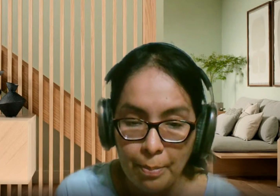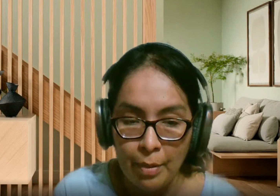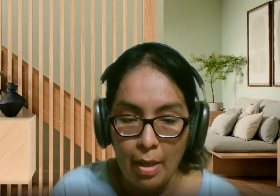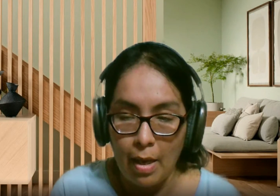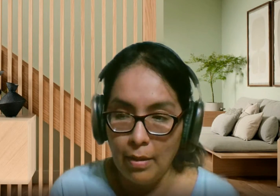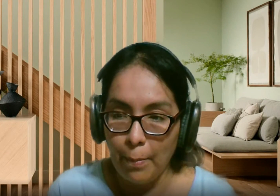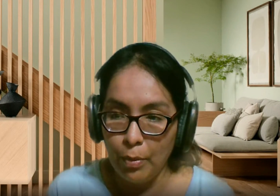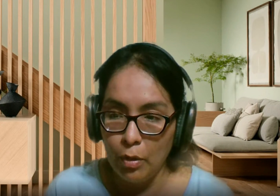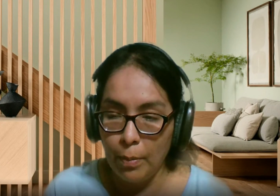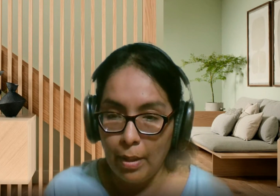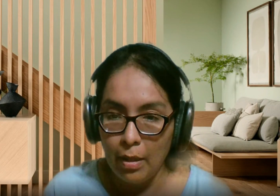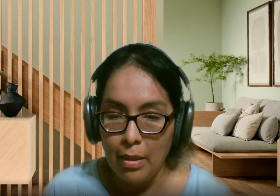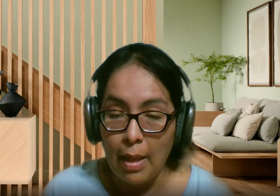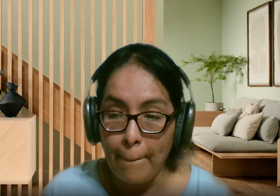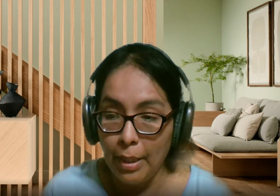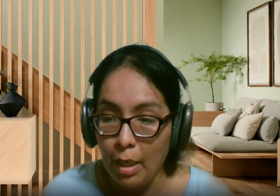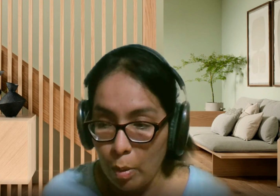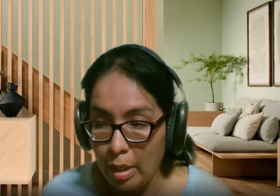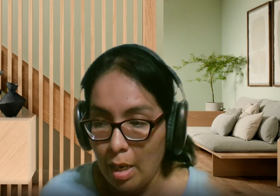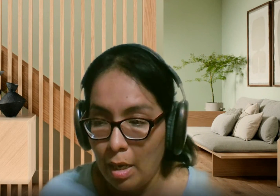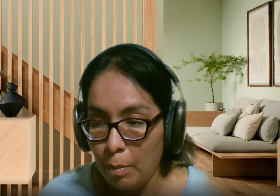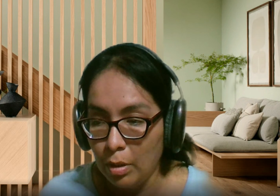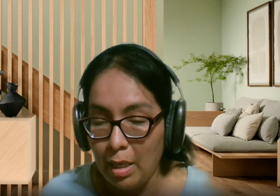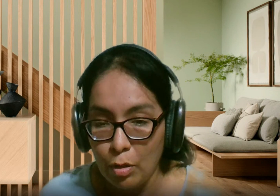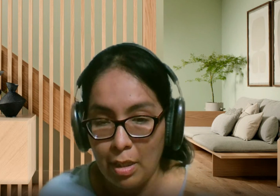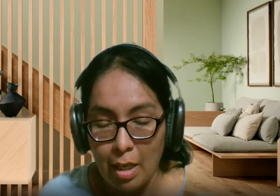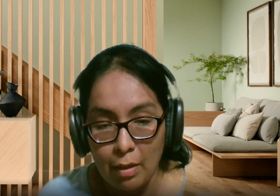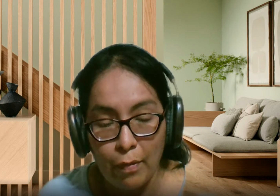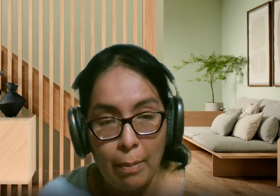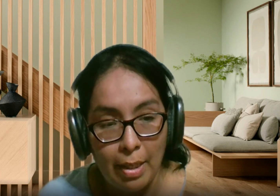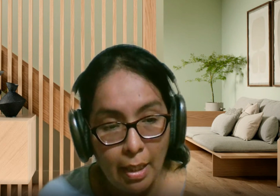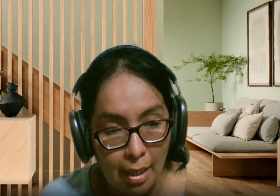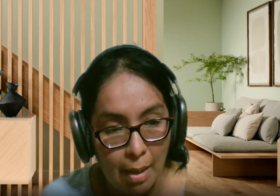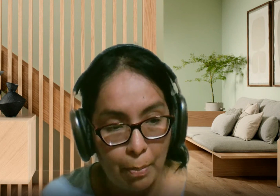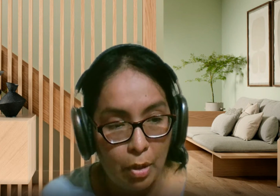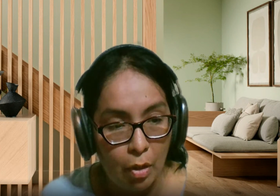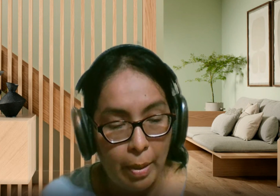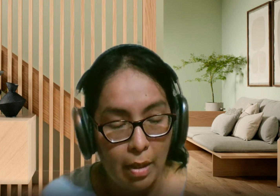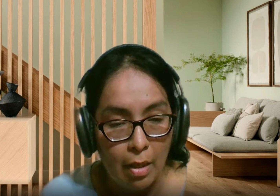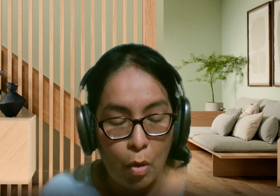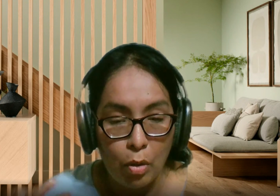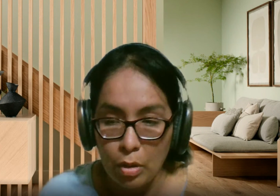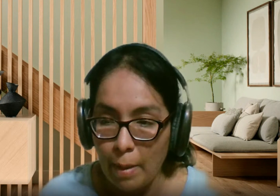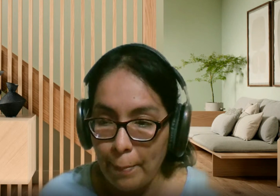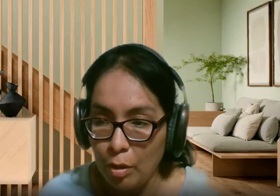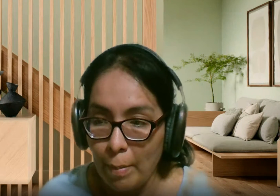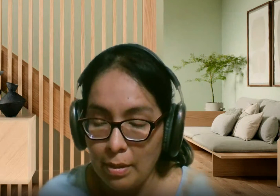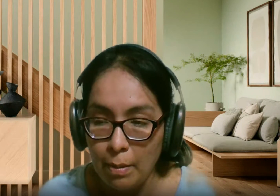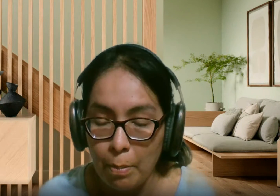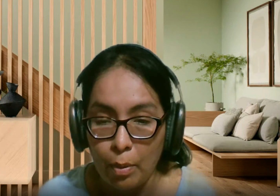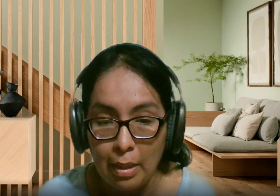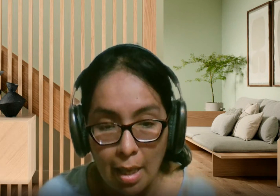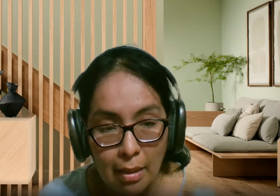completa. Ahí han podido ver también cuál es la labor del auxiliar de enfermería, han podido ver otros aspectos